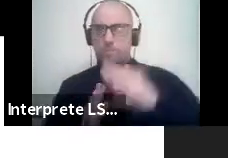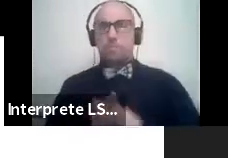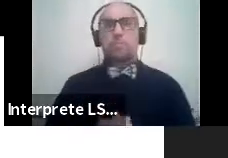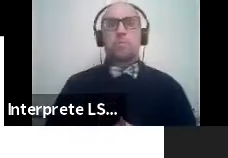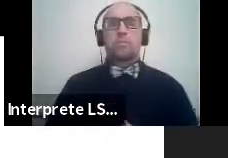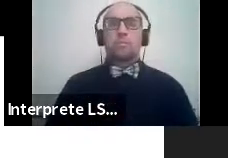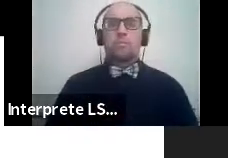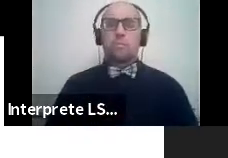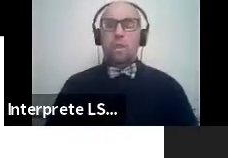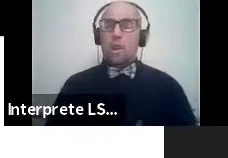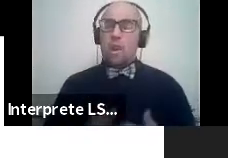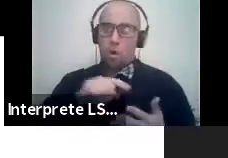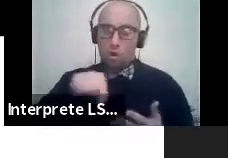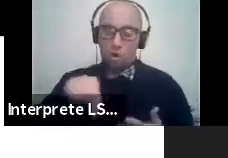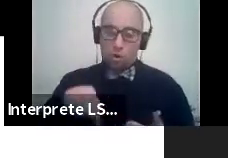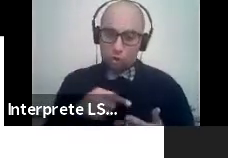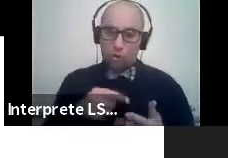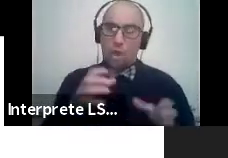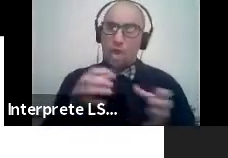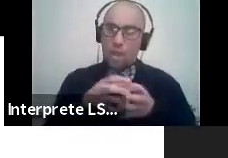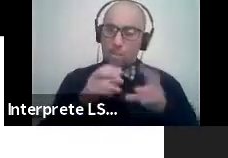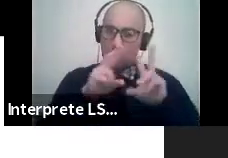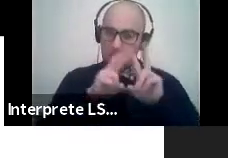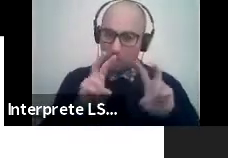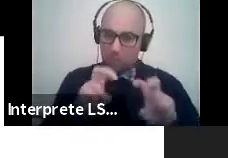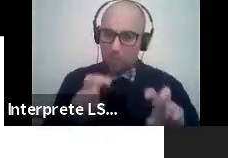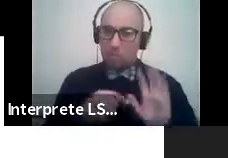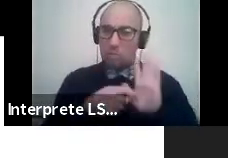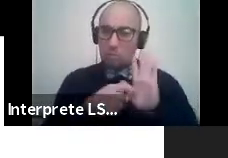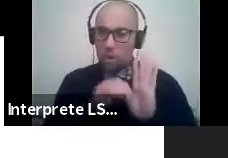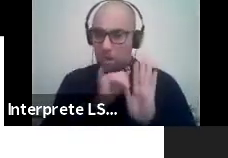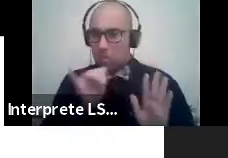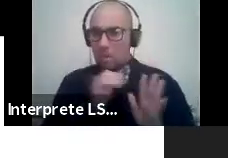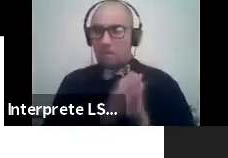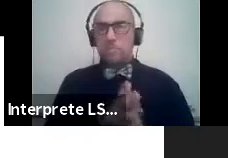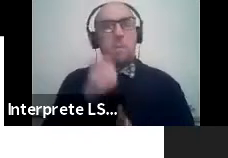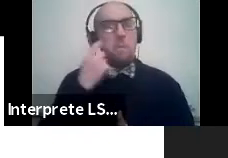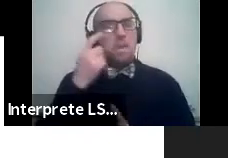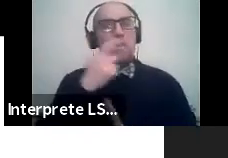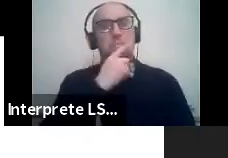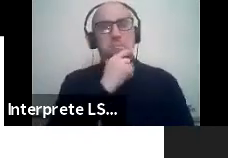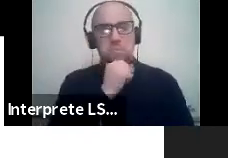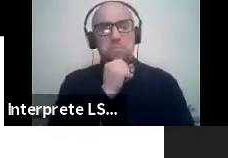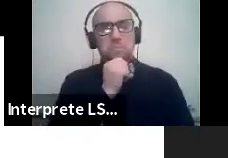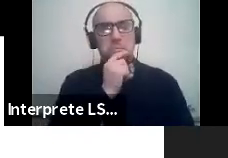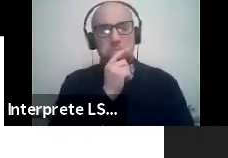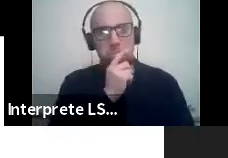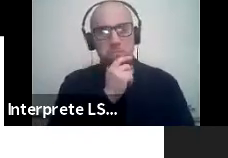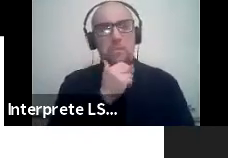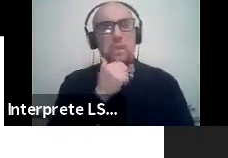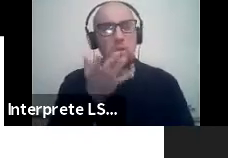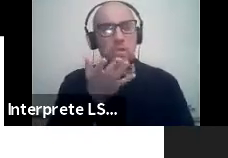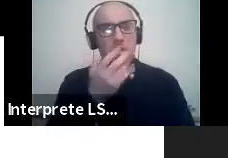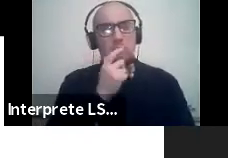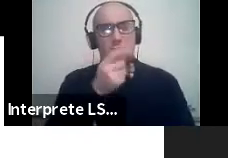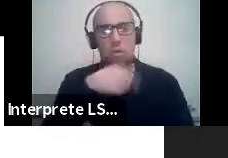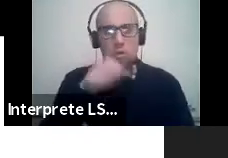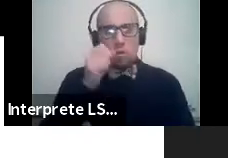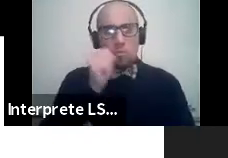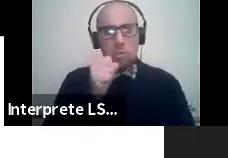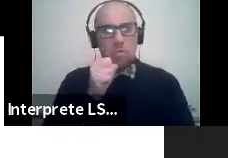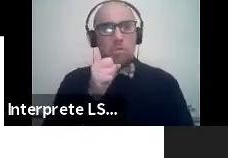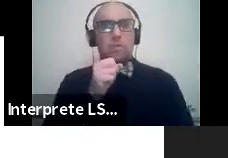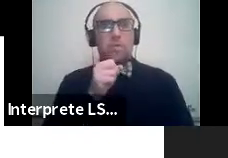entonces nosotros en nuestro equipo de investigación, que se los voy a mostrar después, pensamos que tal vez por esto es posible que las creencias